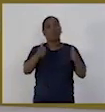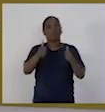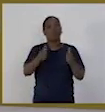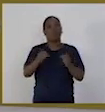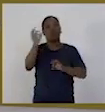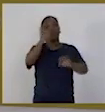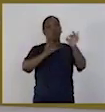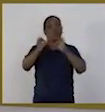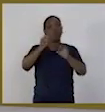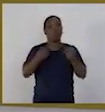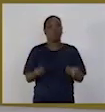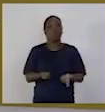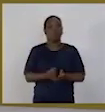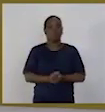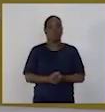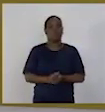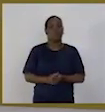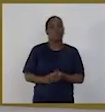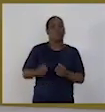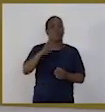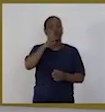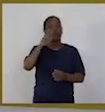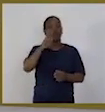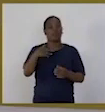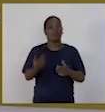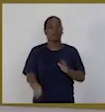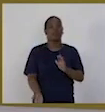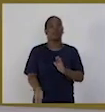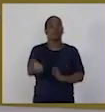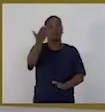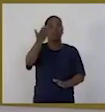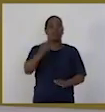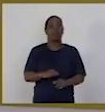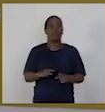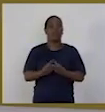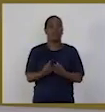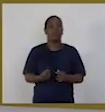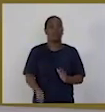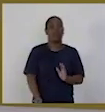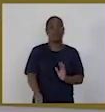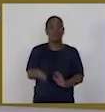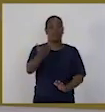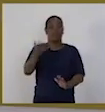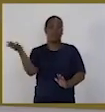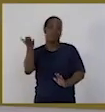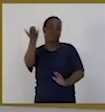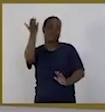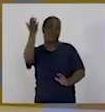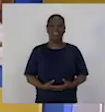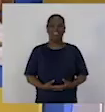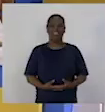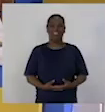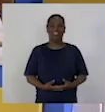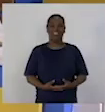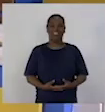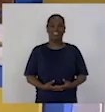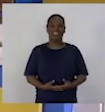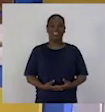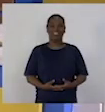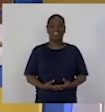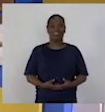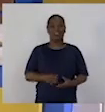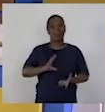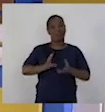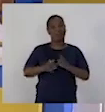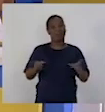sustancia reaccionante aumentarían, por lo que aumentaría la velocidad de esta reacción. A medida de